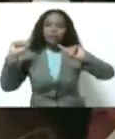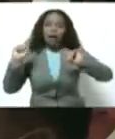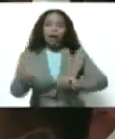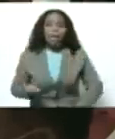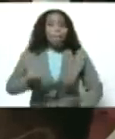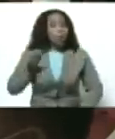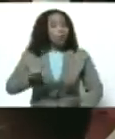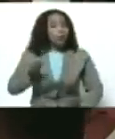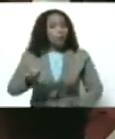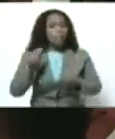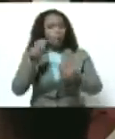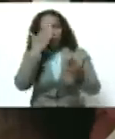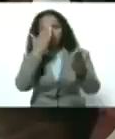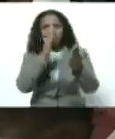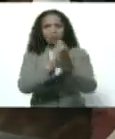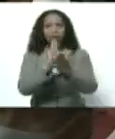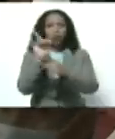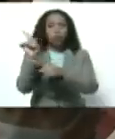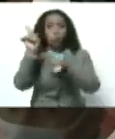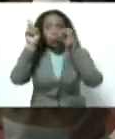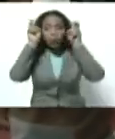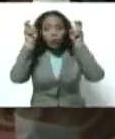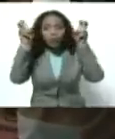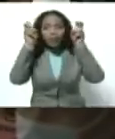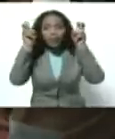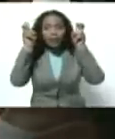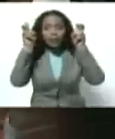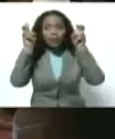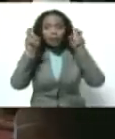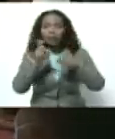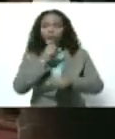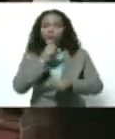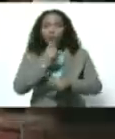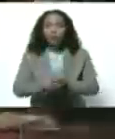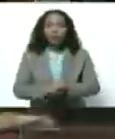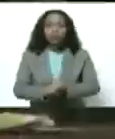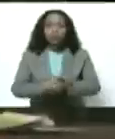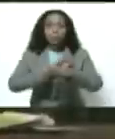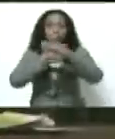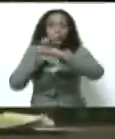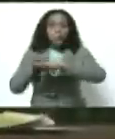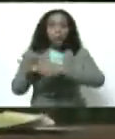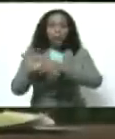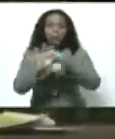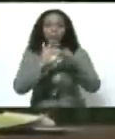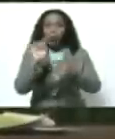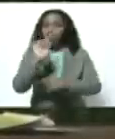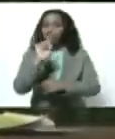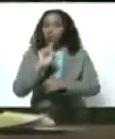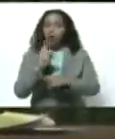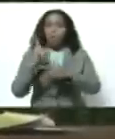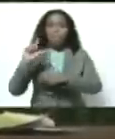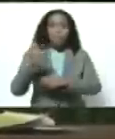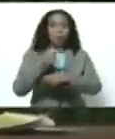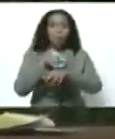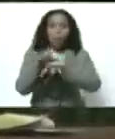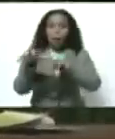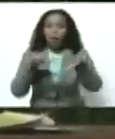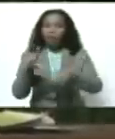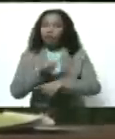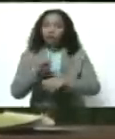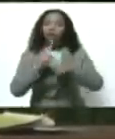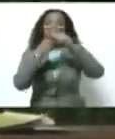imprescindible para enfrentar sus colosales retos. Llamamos a unir, no a dividir, a